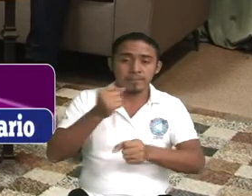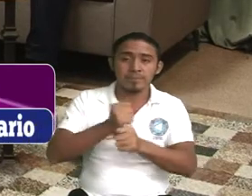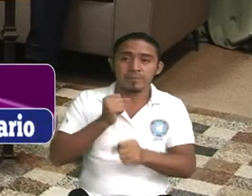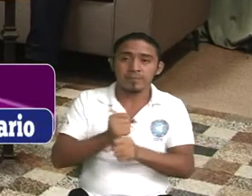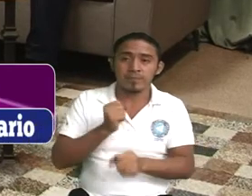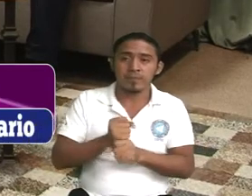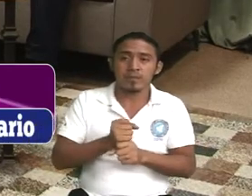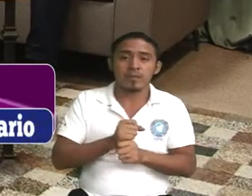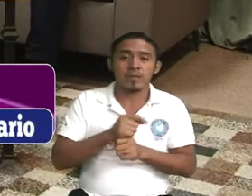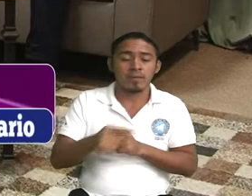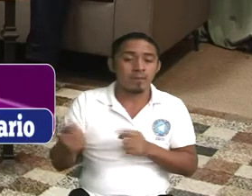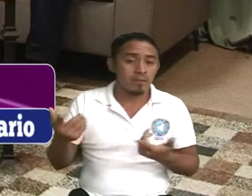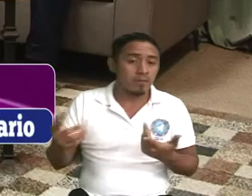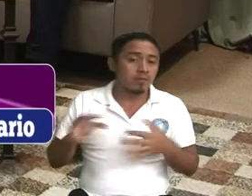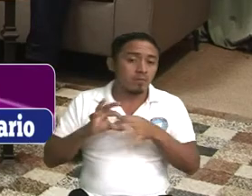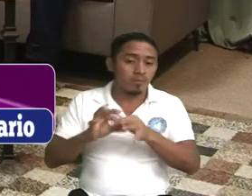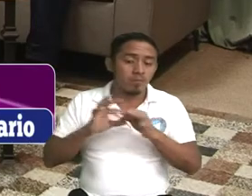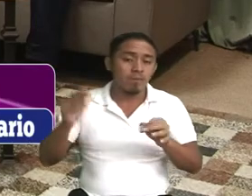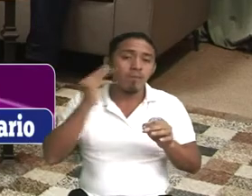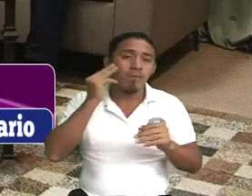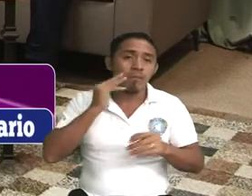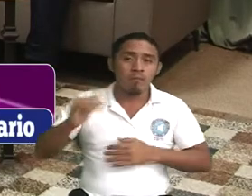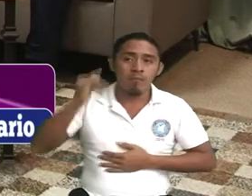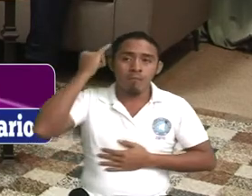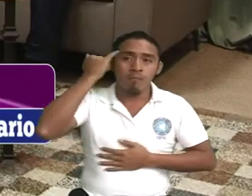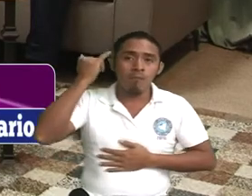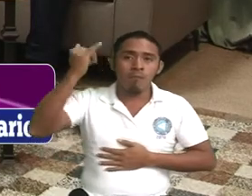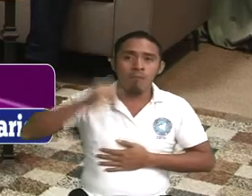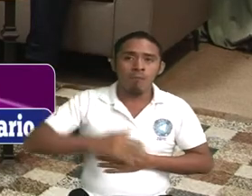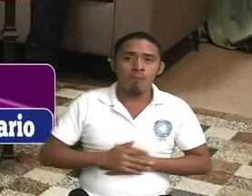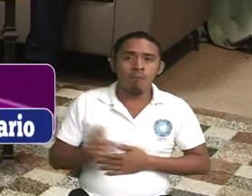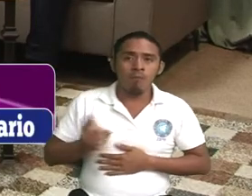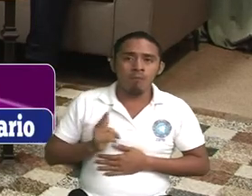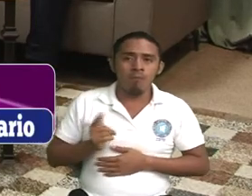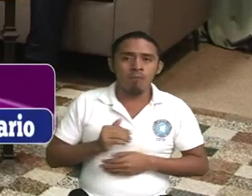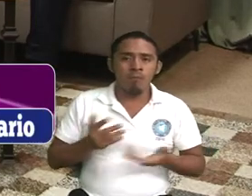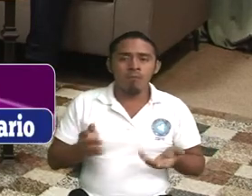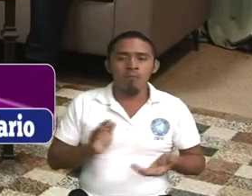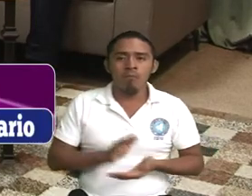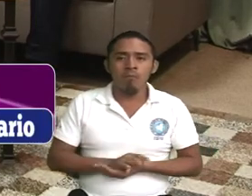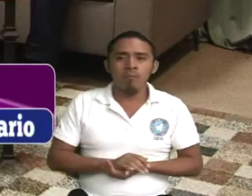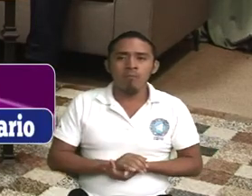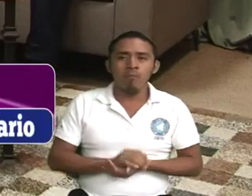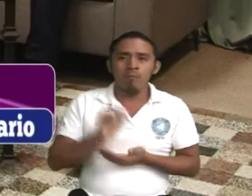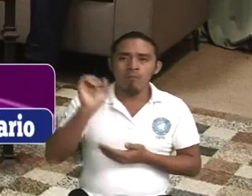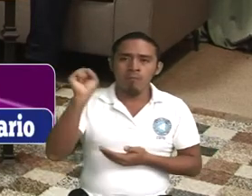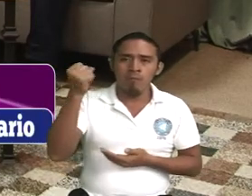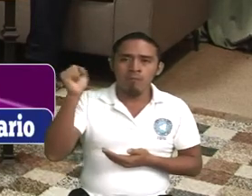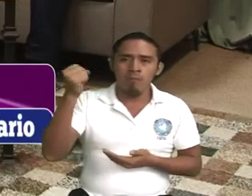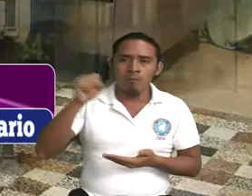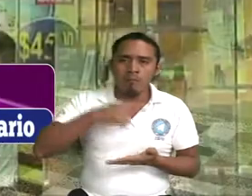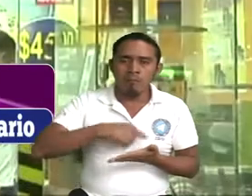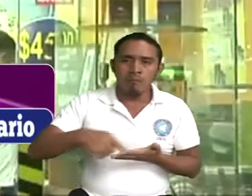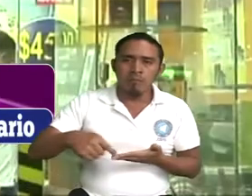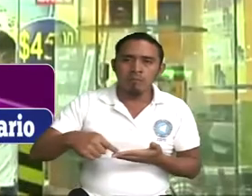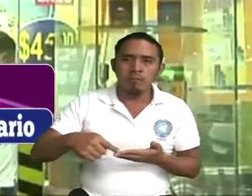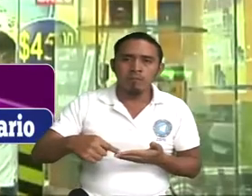que están emprendedoras. Tenemos ya una semana de